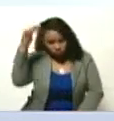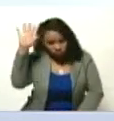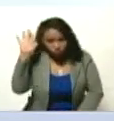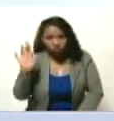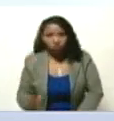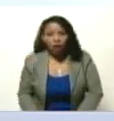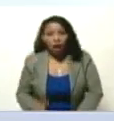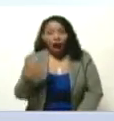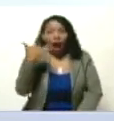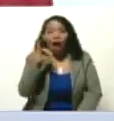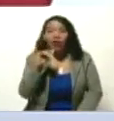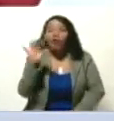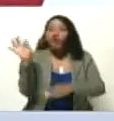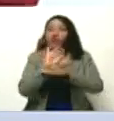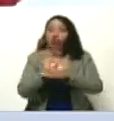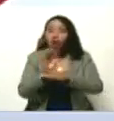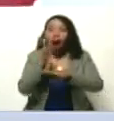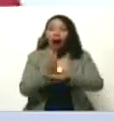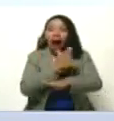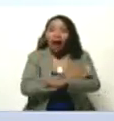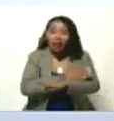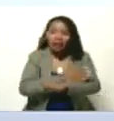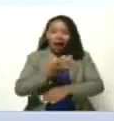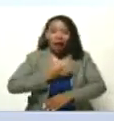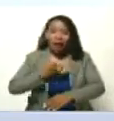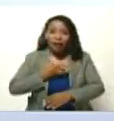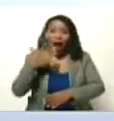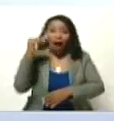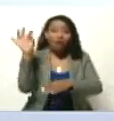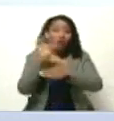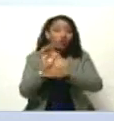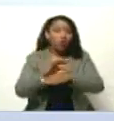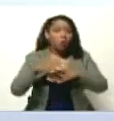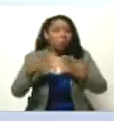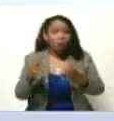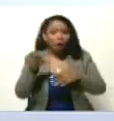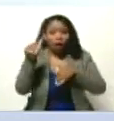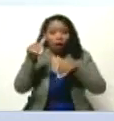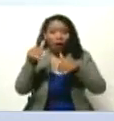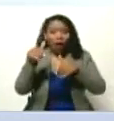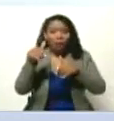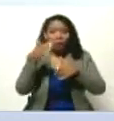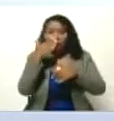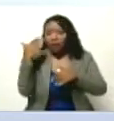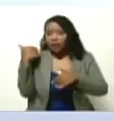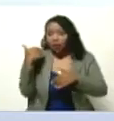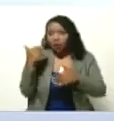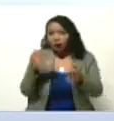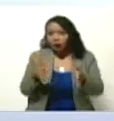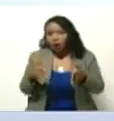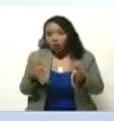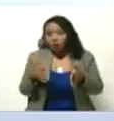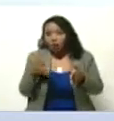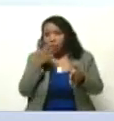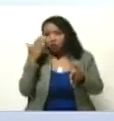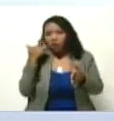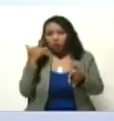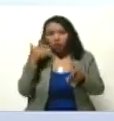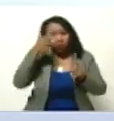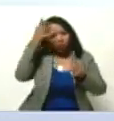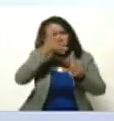tiene una función, antes de ser alcalde tenía una función, fue electo ahora, por decir algo,